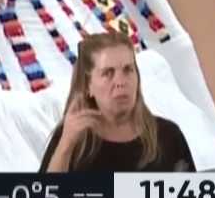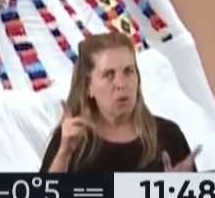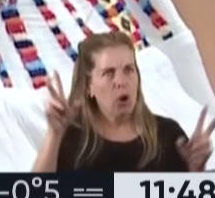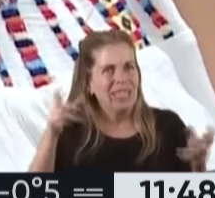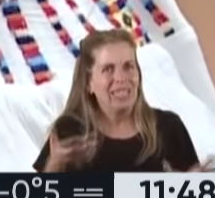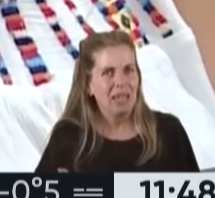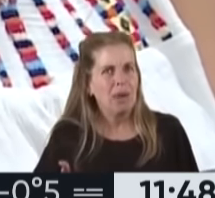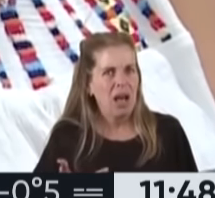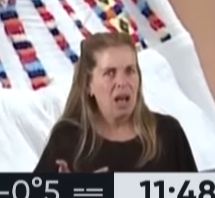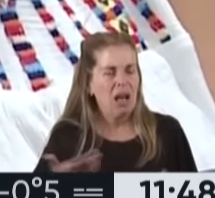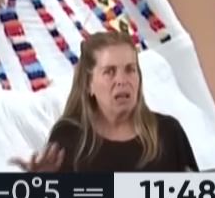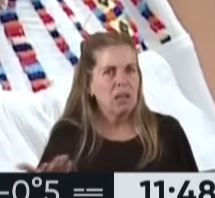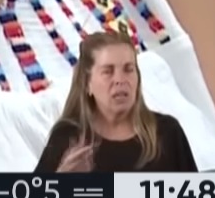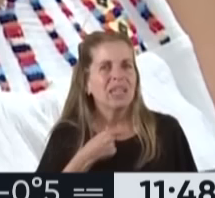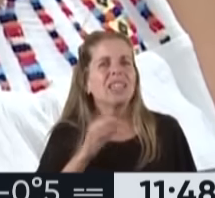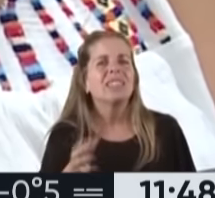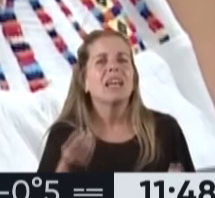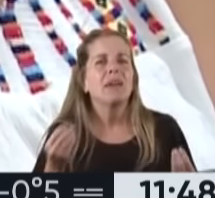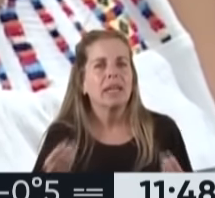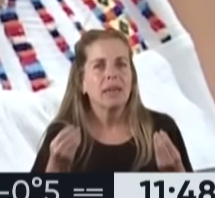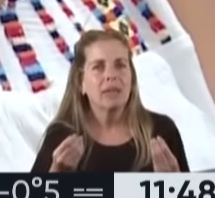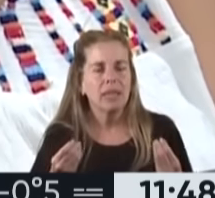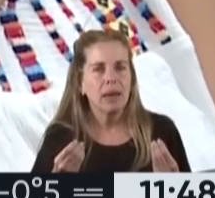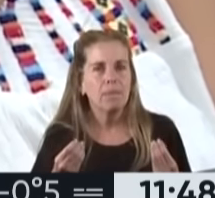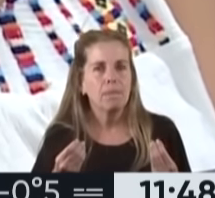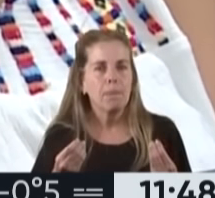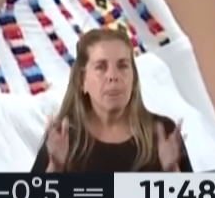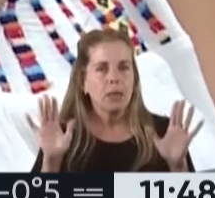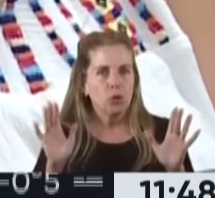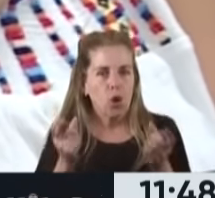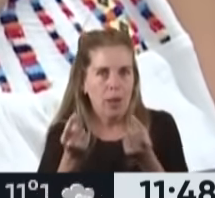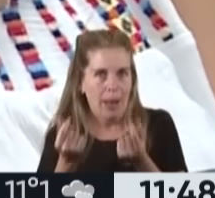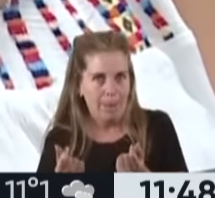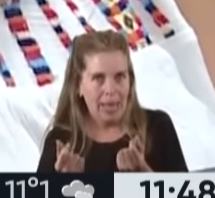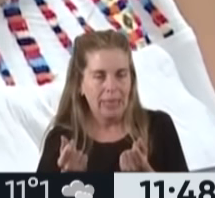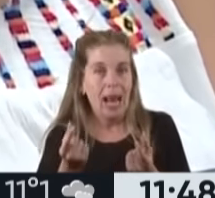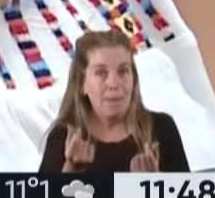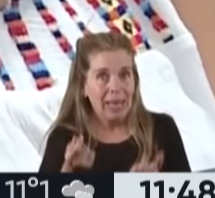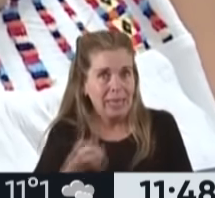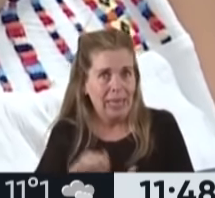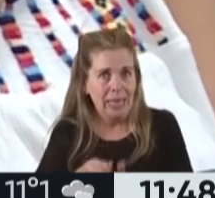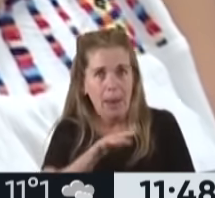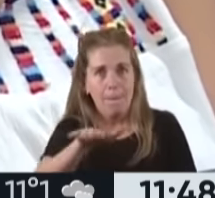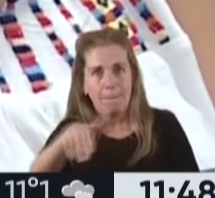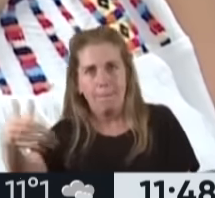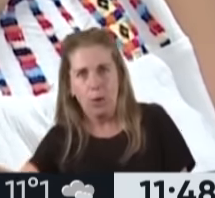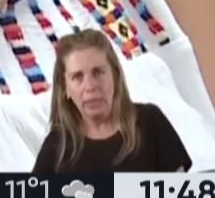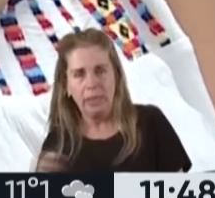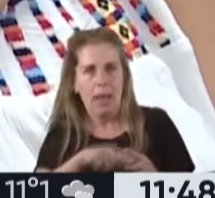tienen intención de trasladar completamente la parte de provincia hacia nación o tratar